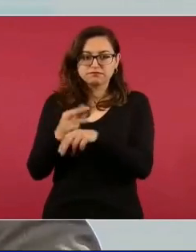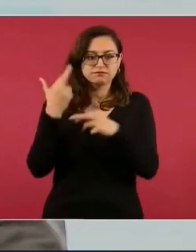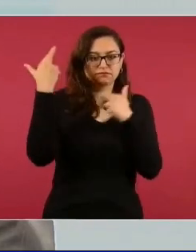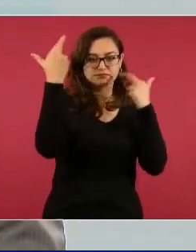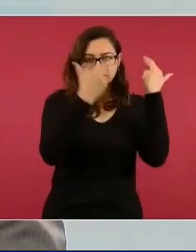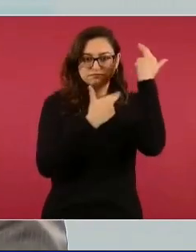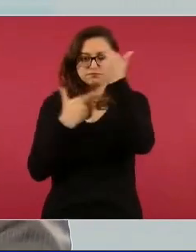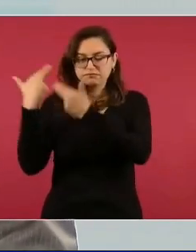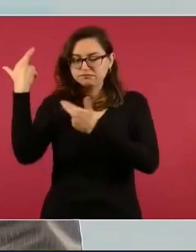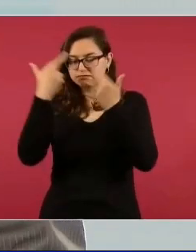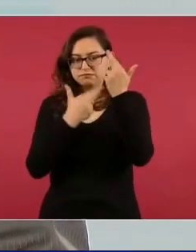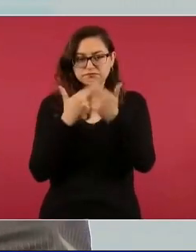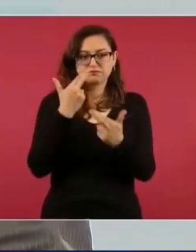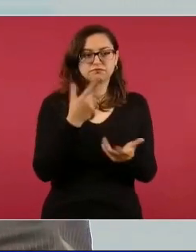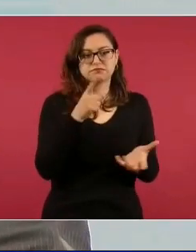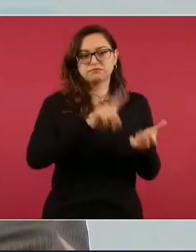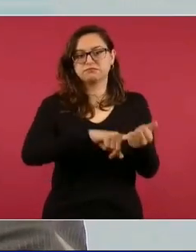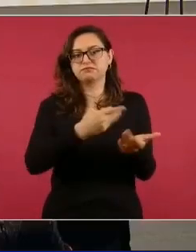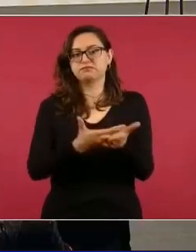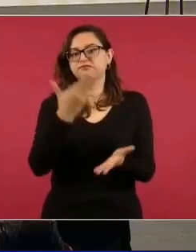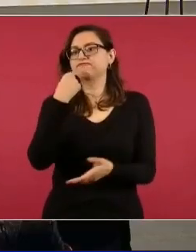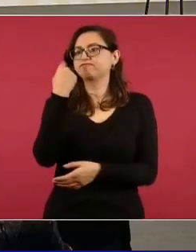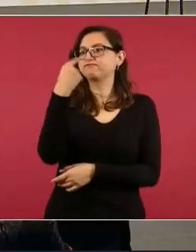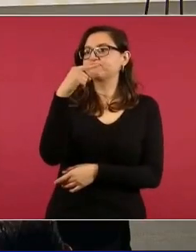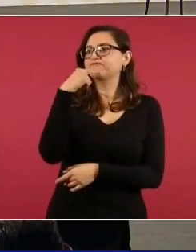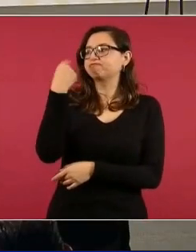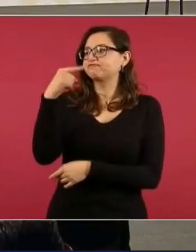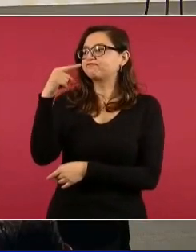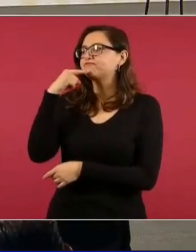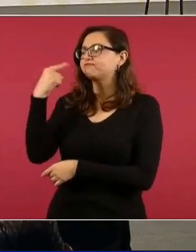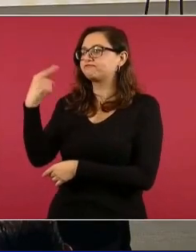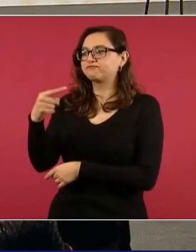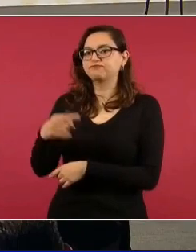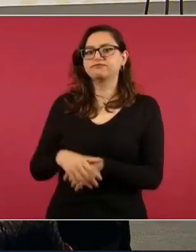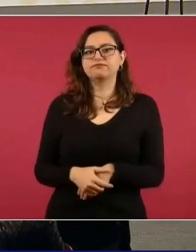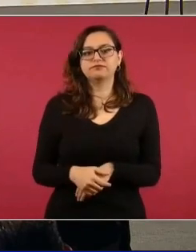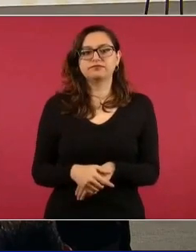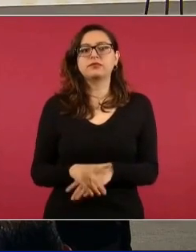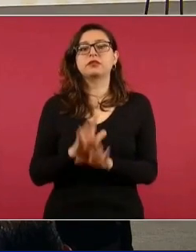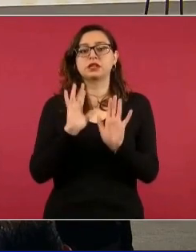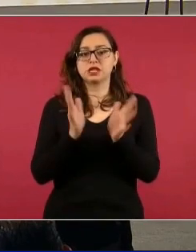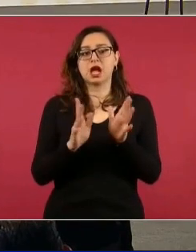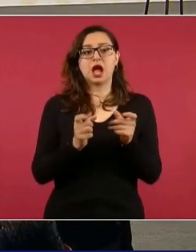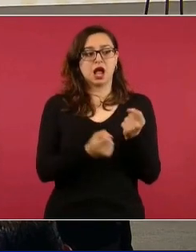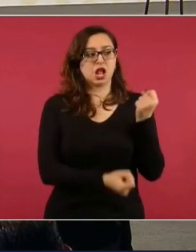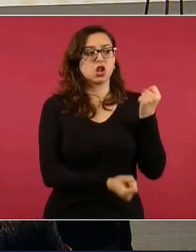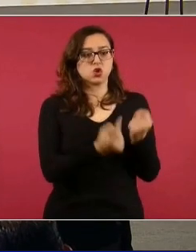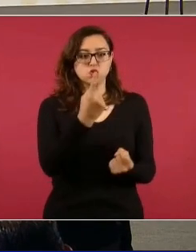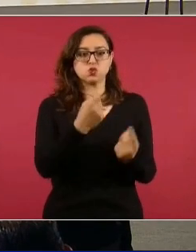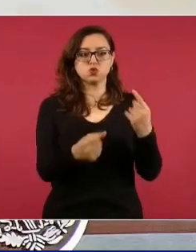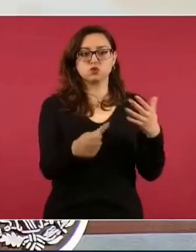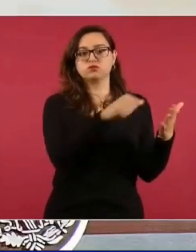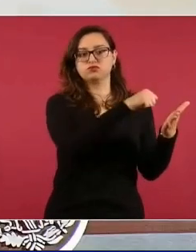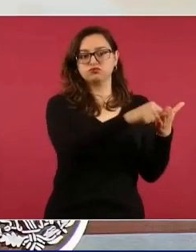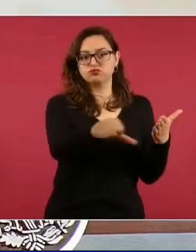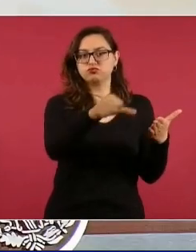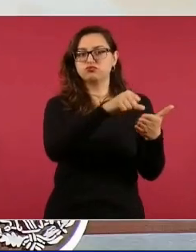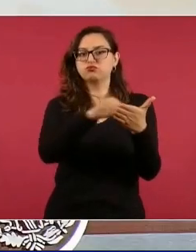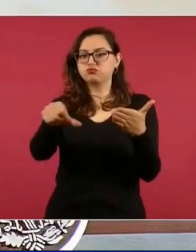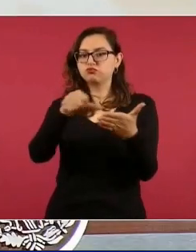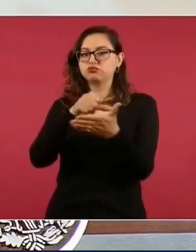estas denuncias. Logramos la colocación de sellos de inmovilización en